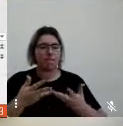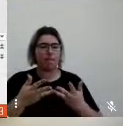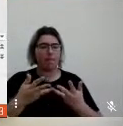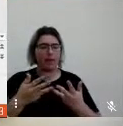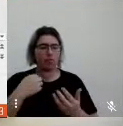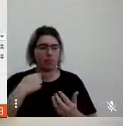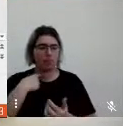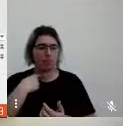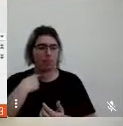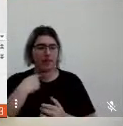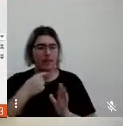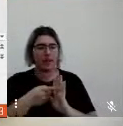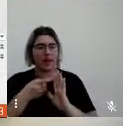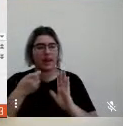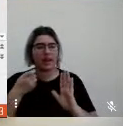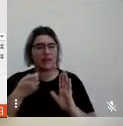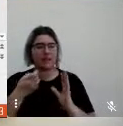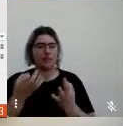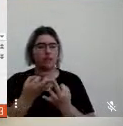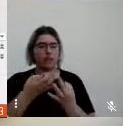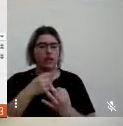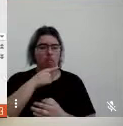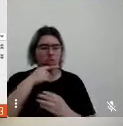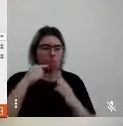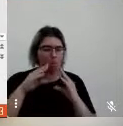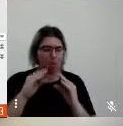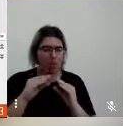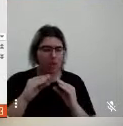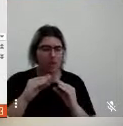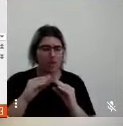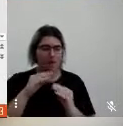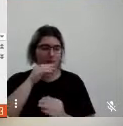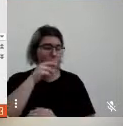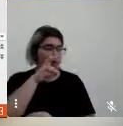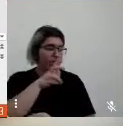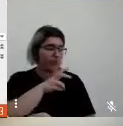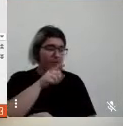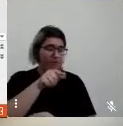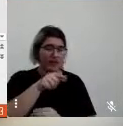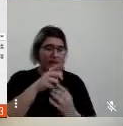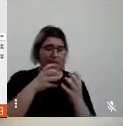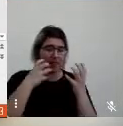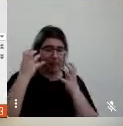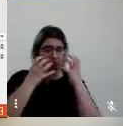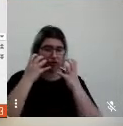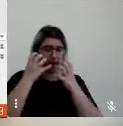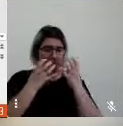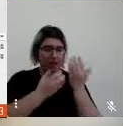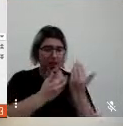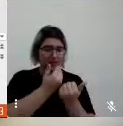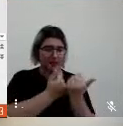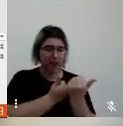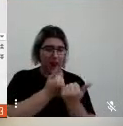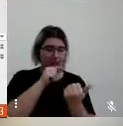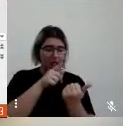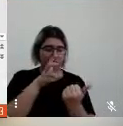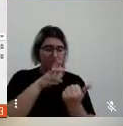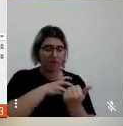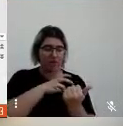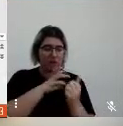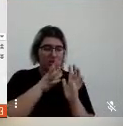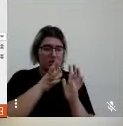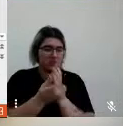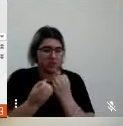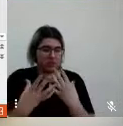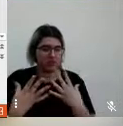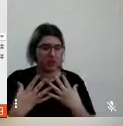que consumir. Bollería. Esa grasa es de origen animal, es de la vaca, por lo tanto es Por de eso. la vaca, ¿no?